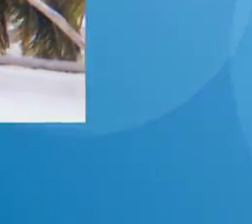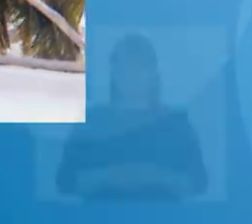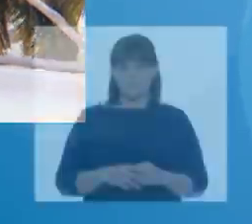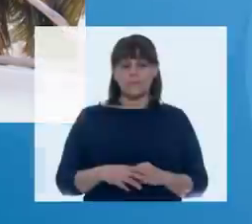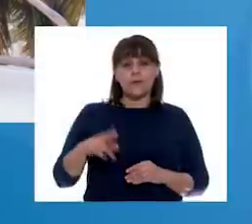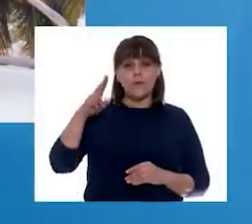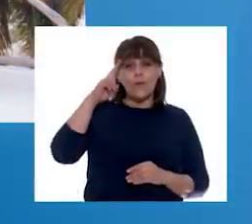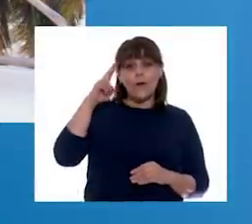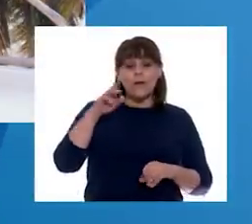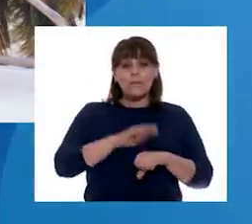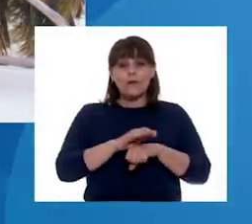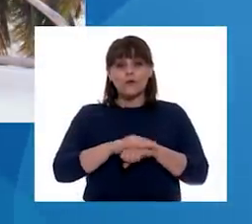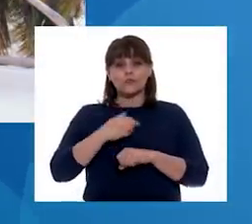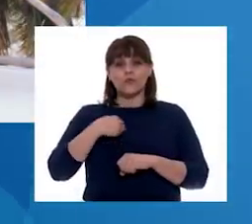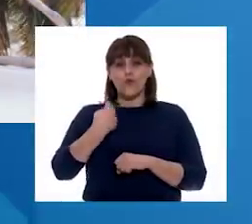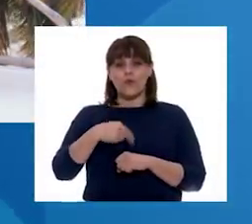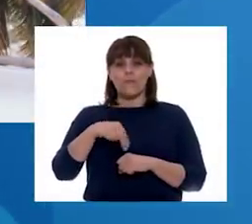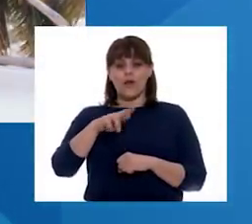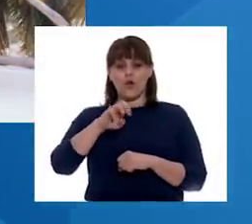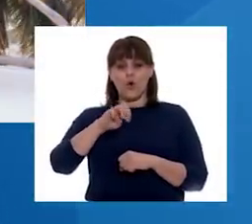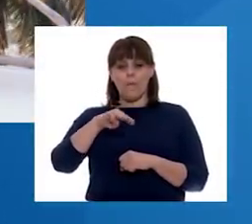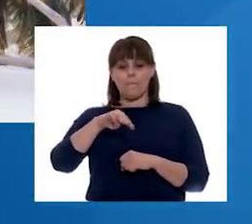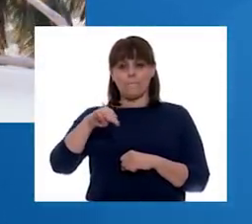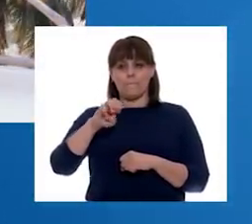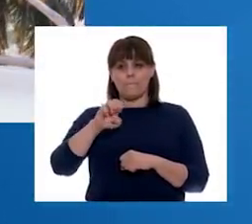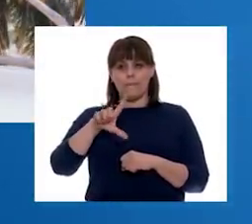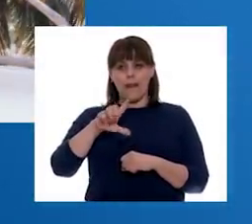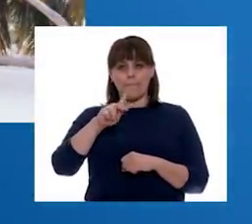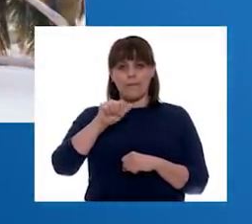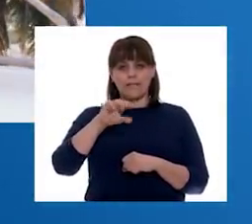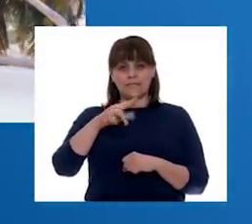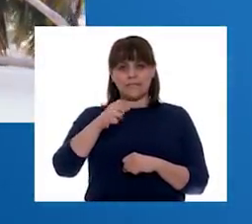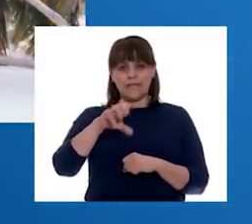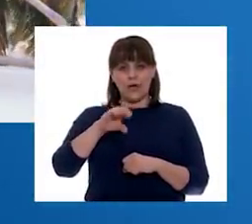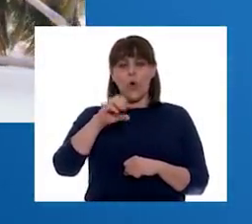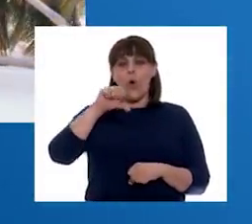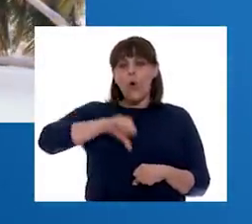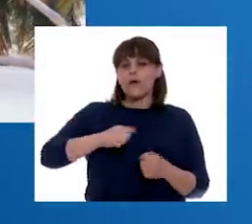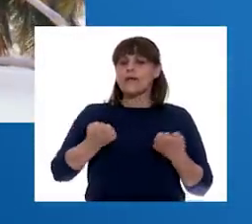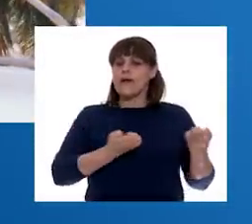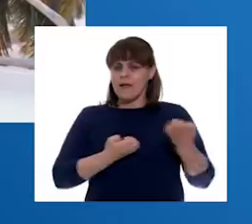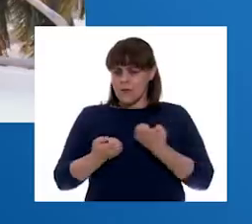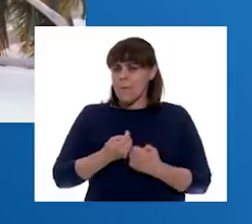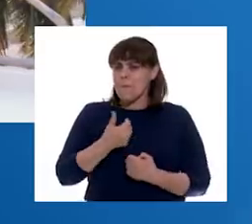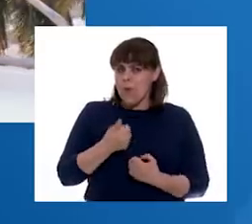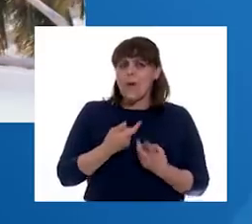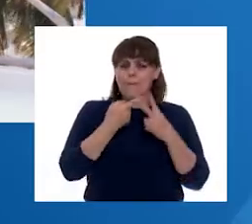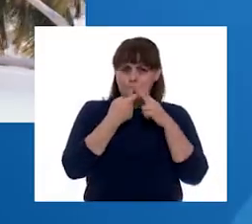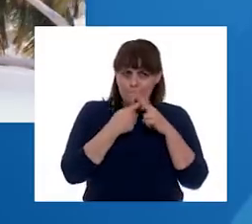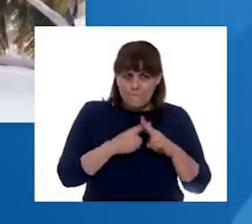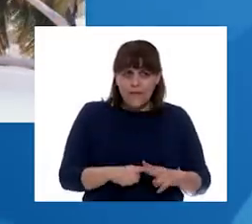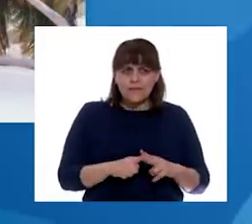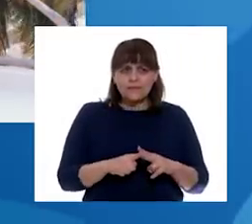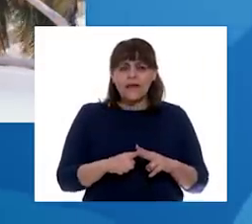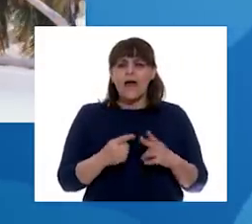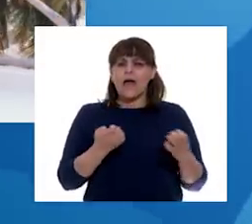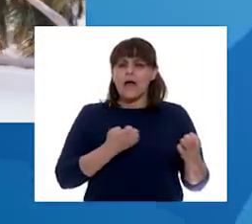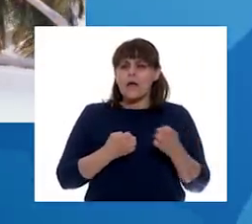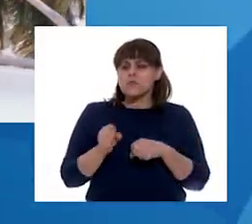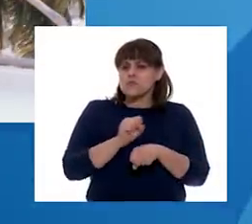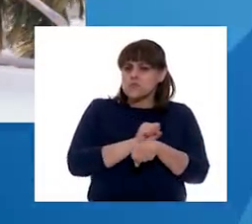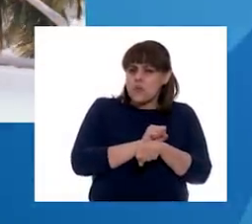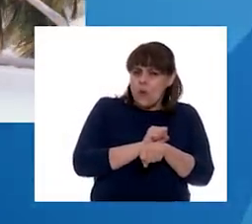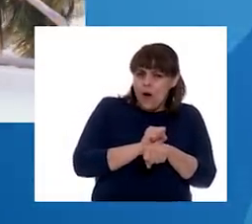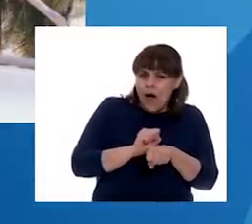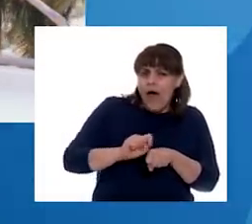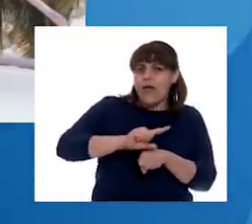Hola amigos, yo soy Rommel Pacheco y el día de hoy vamos a hacer un poquito de ejercicio. Vamos a empezar con un calentamiento y